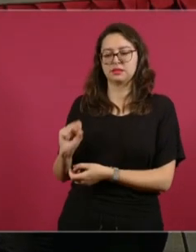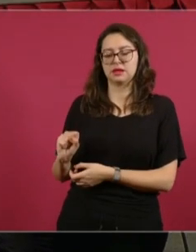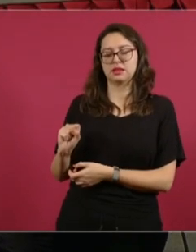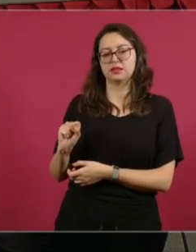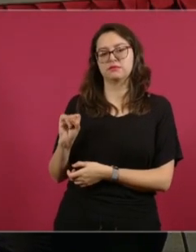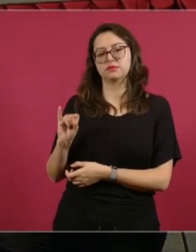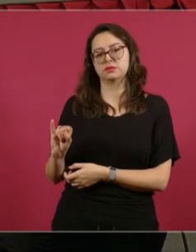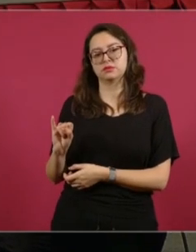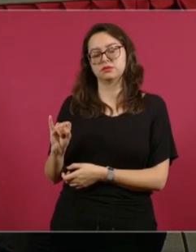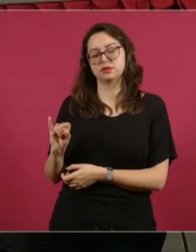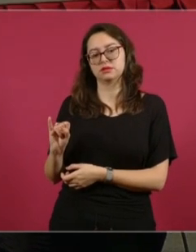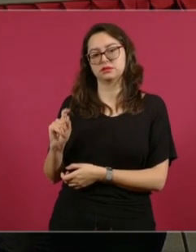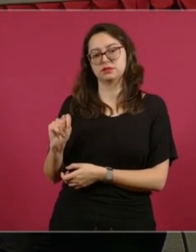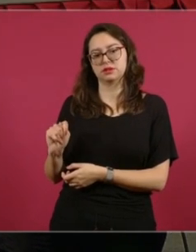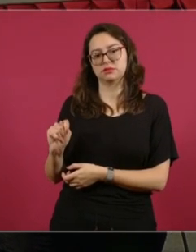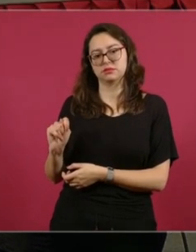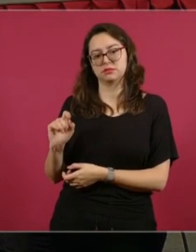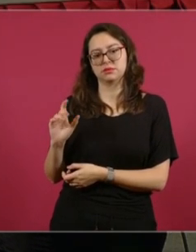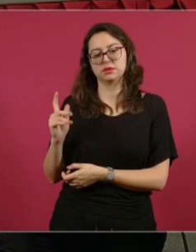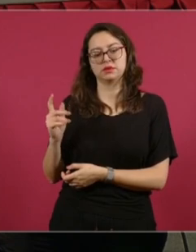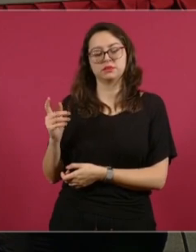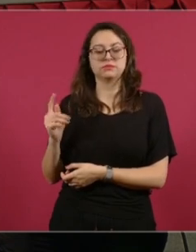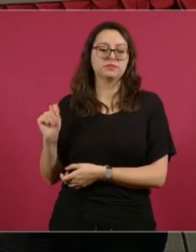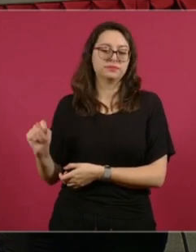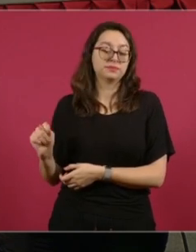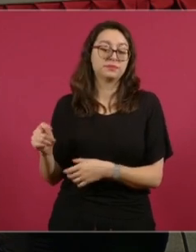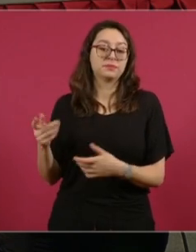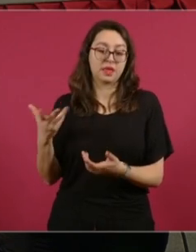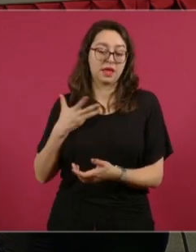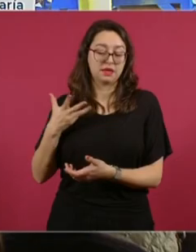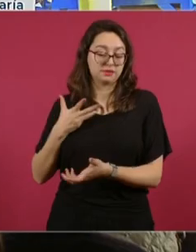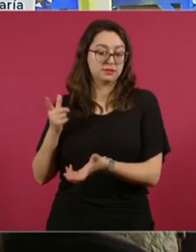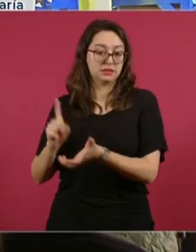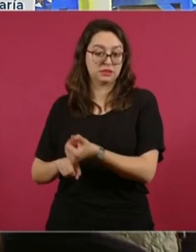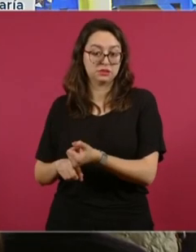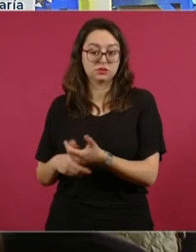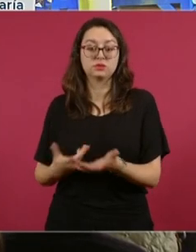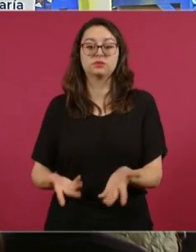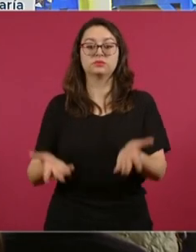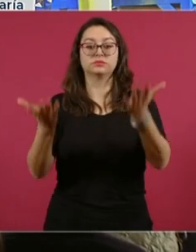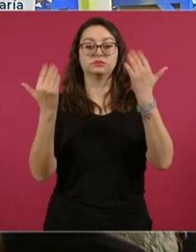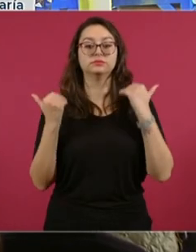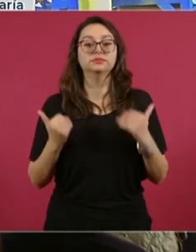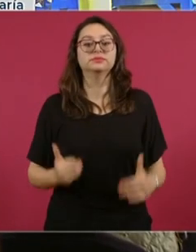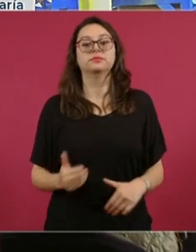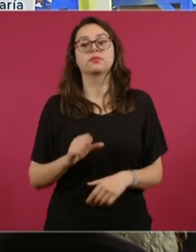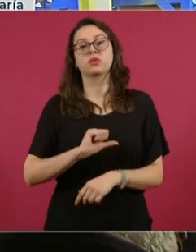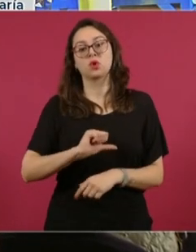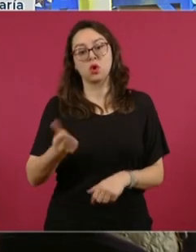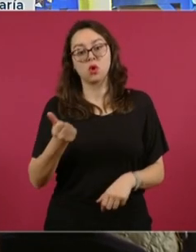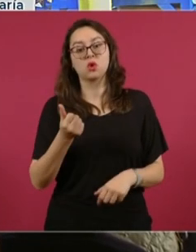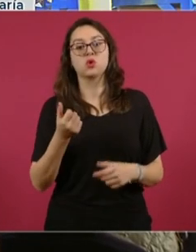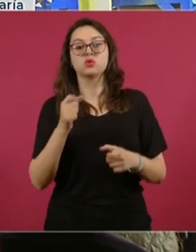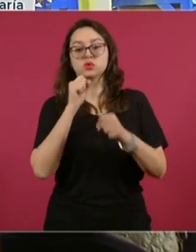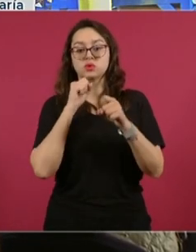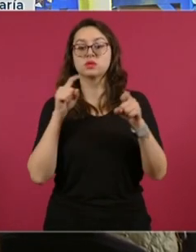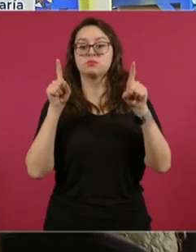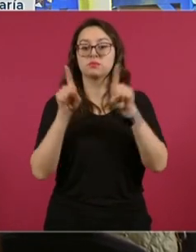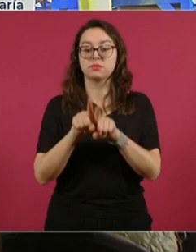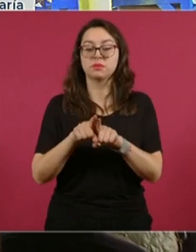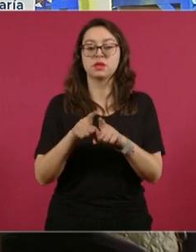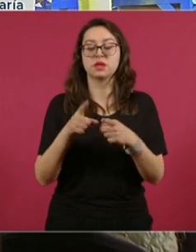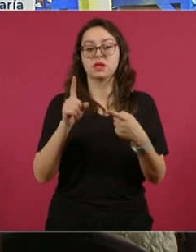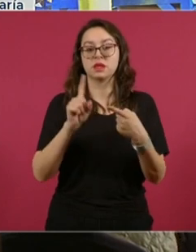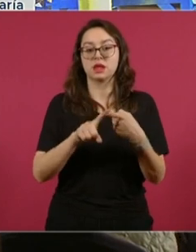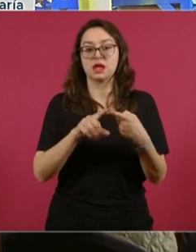y Transportes. Adelante. En el caso de los órganos reguladores coordinados en materia energética, tenemos dos, está